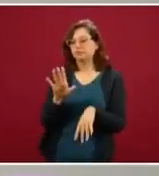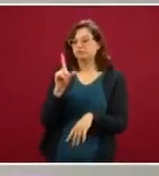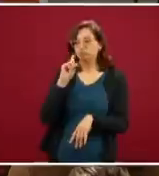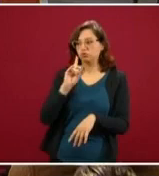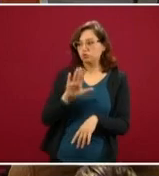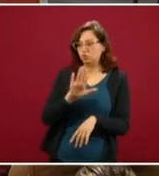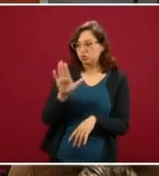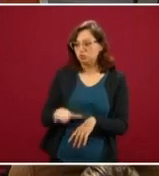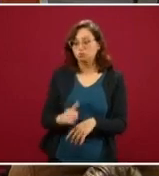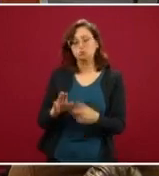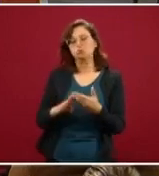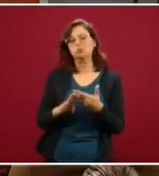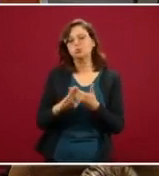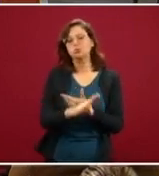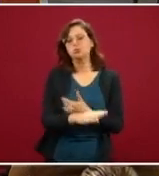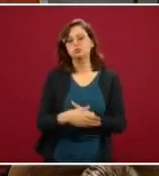materna.